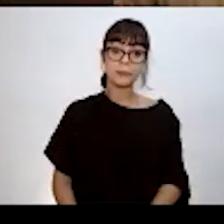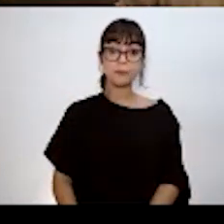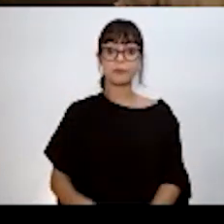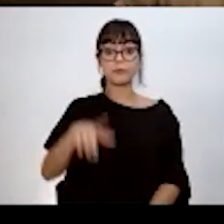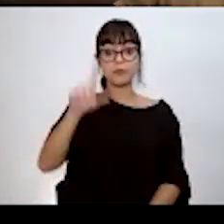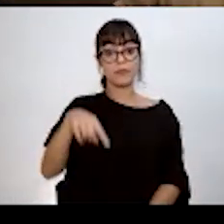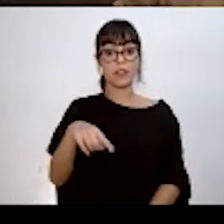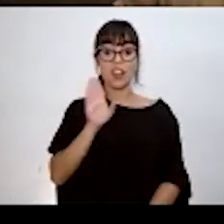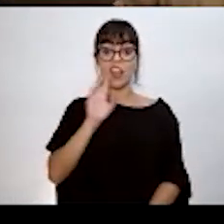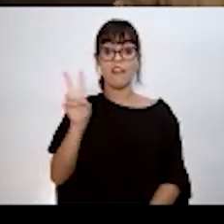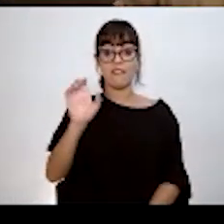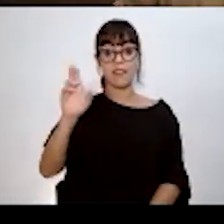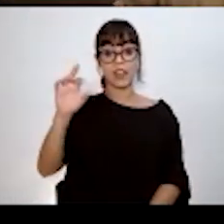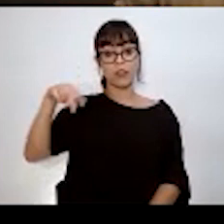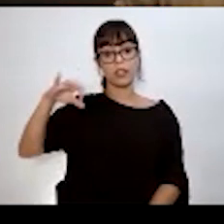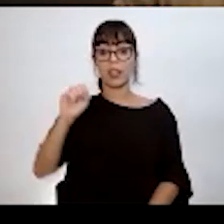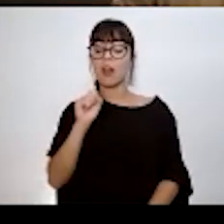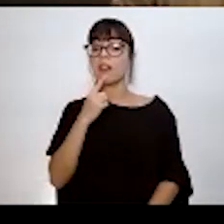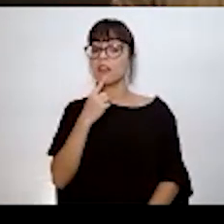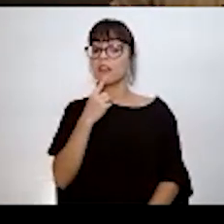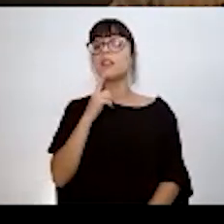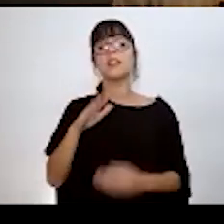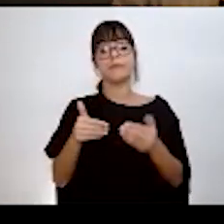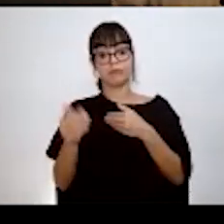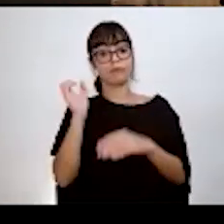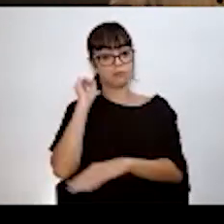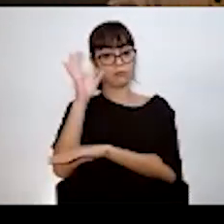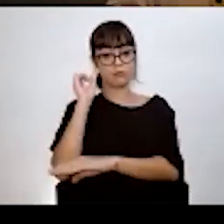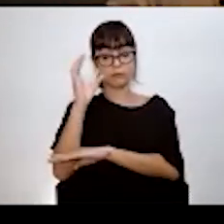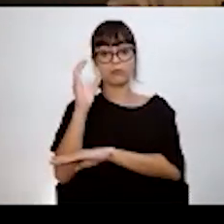tema que también se va a presentar, ¿no?